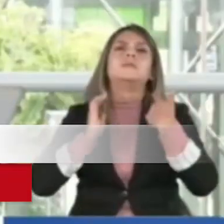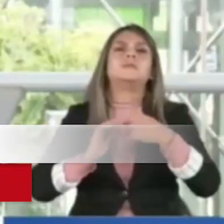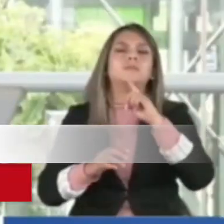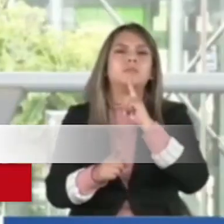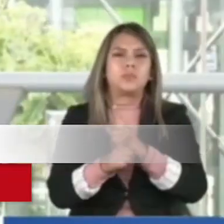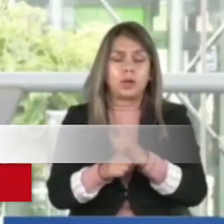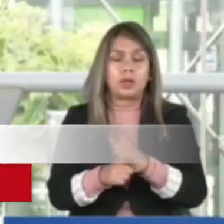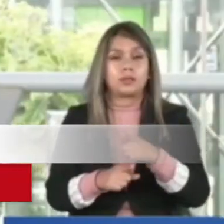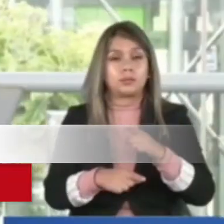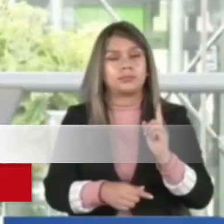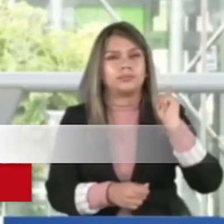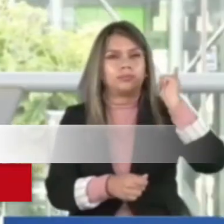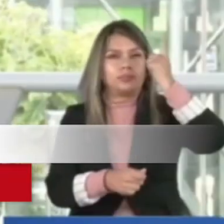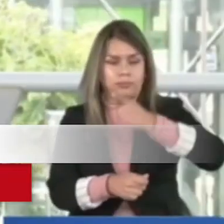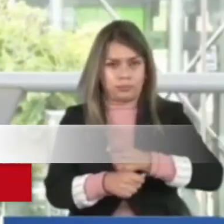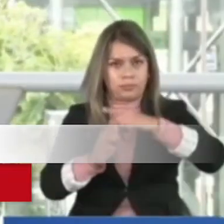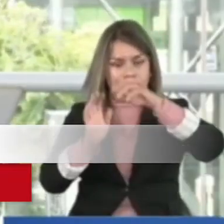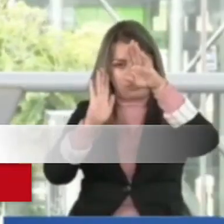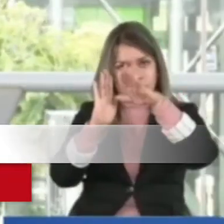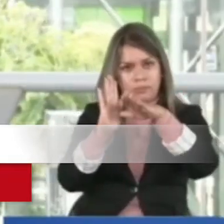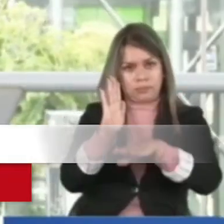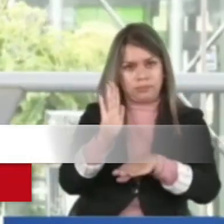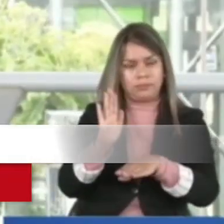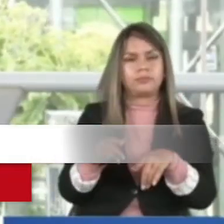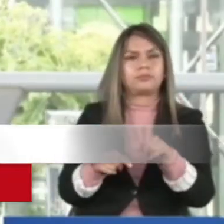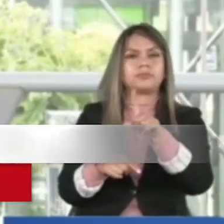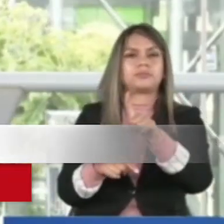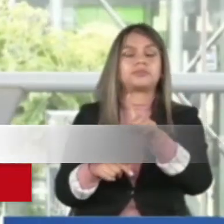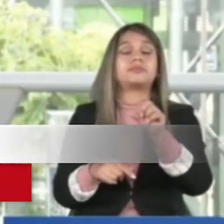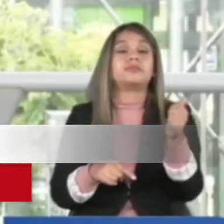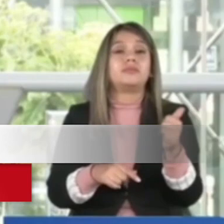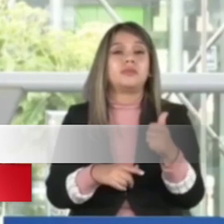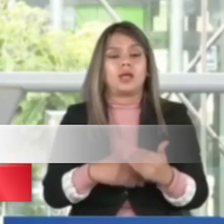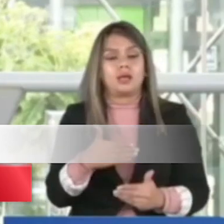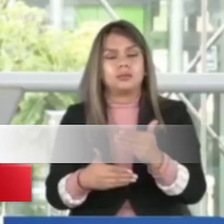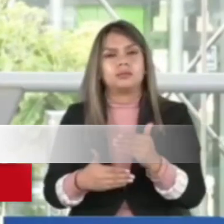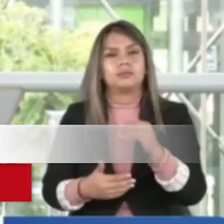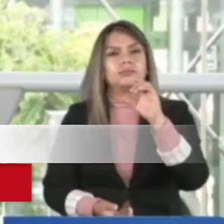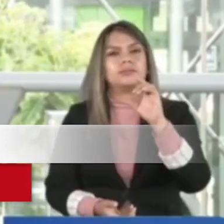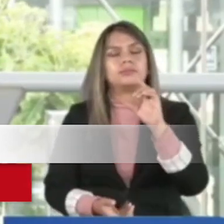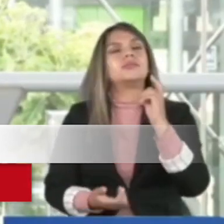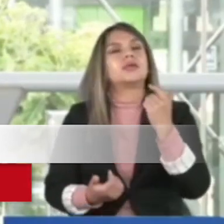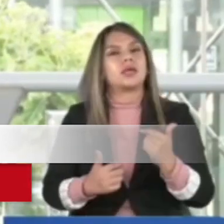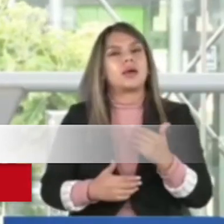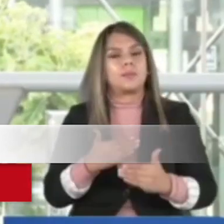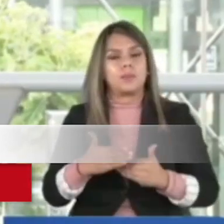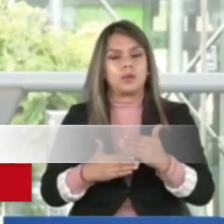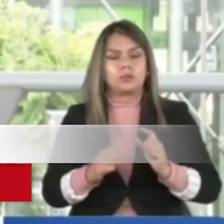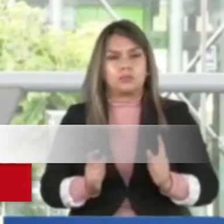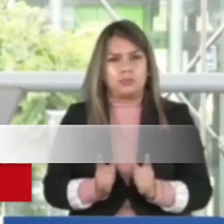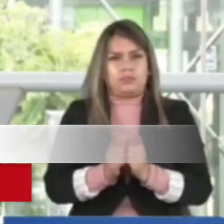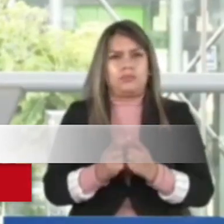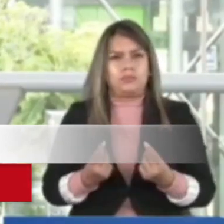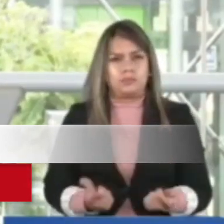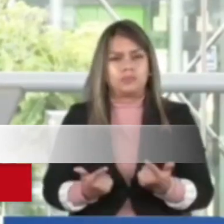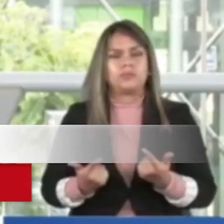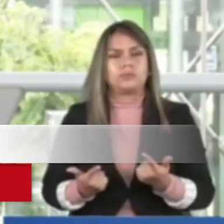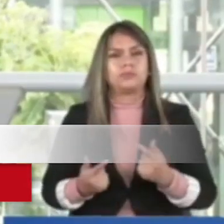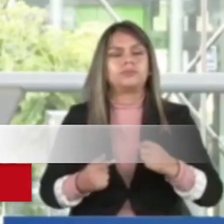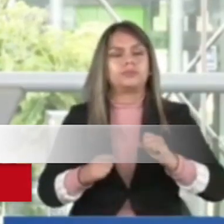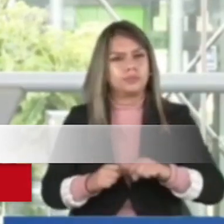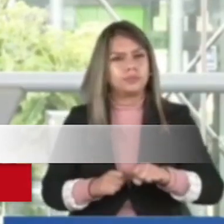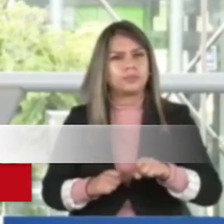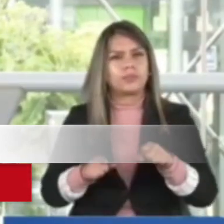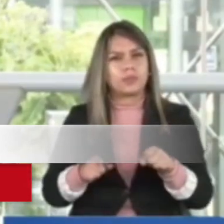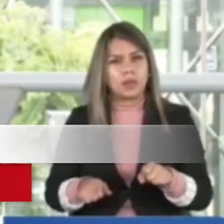lo que dice es que se reduzcan esos 110 pasos, que se cree un proceso de manera administrativa rápida y que